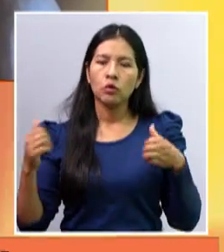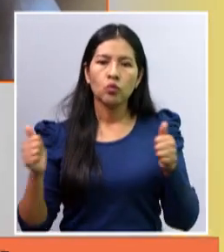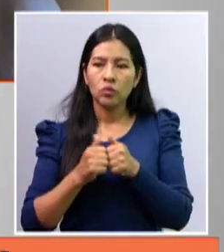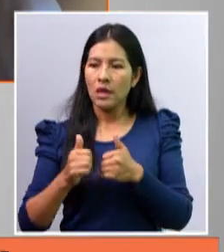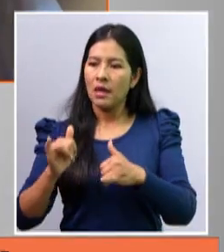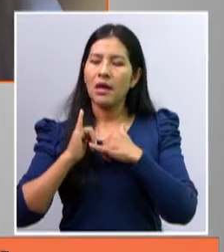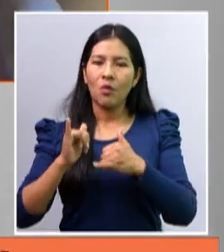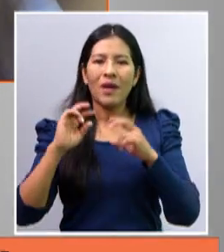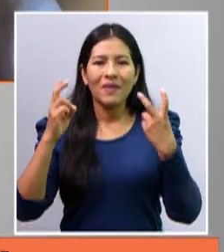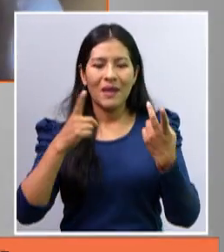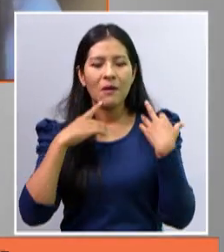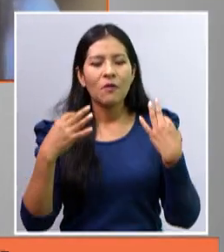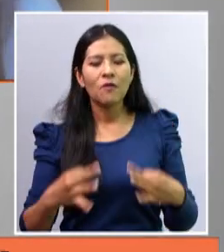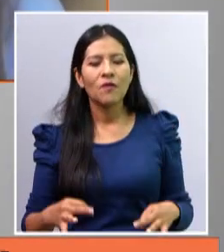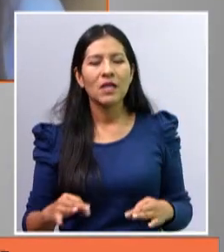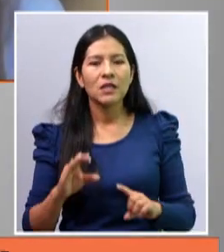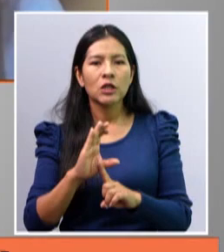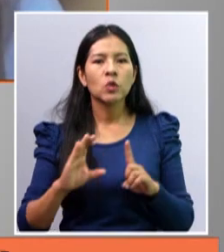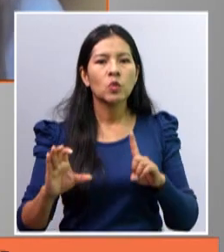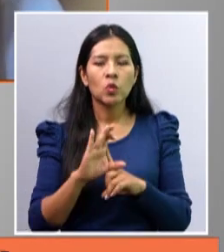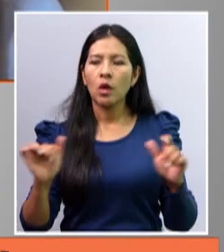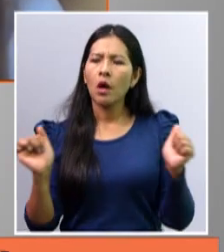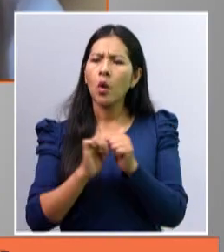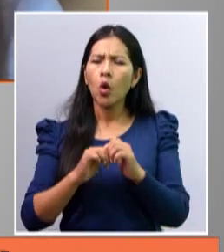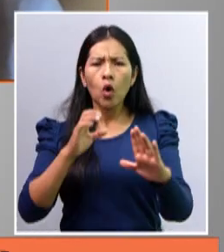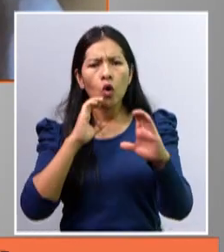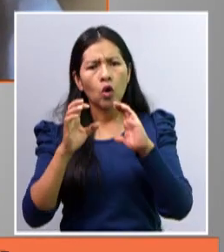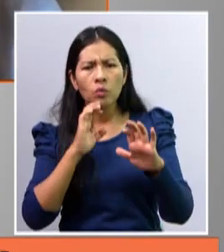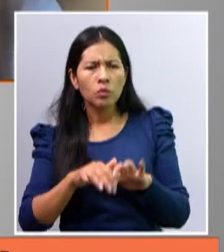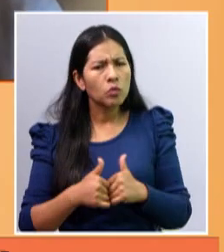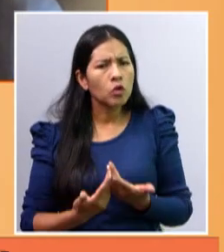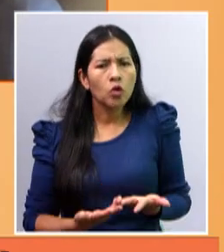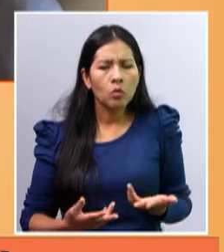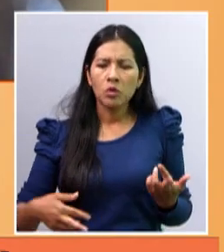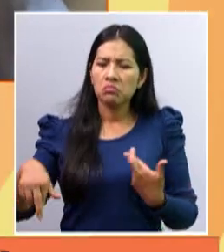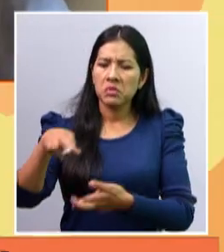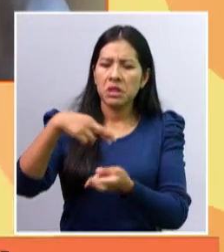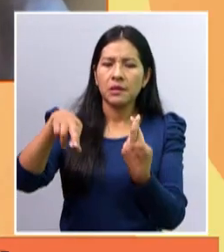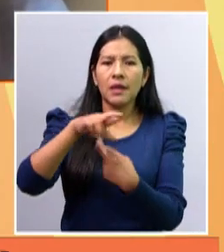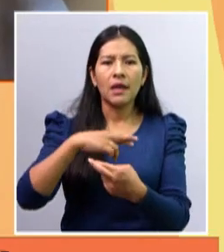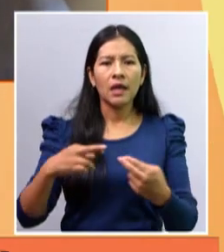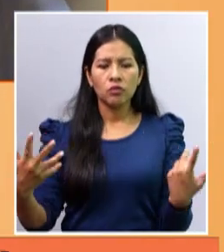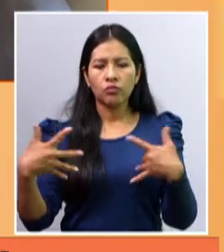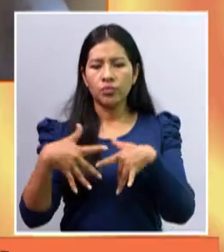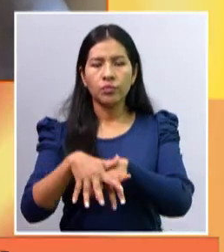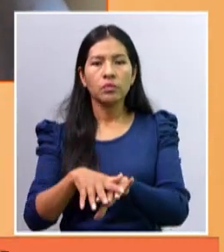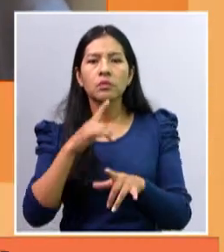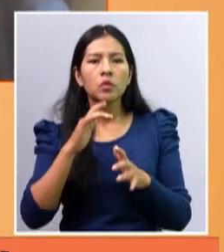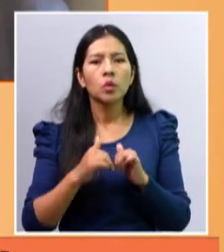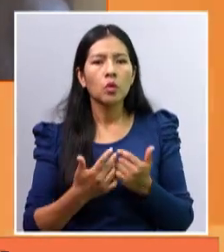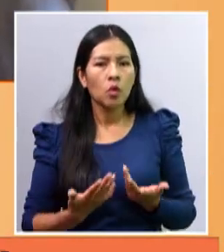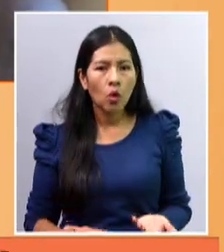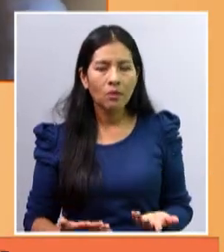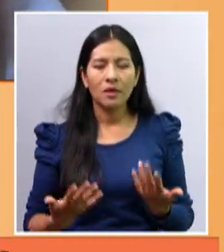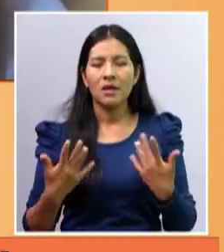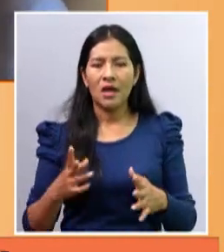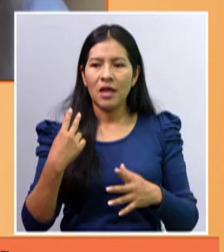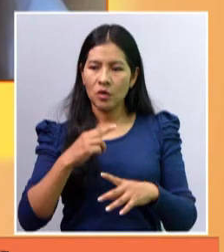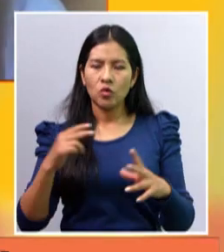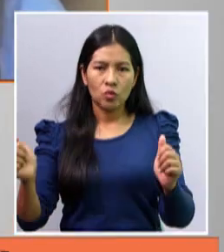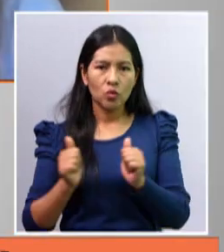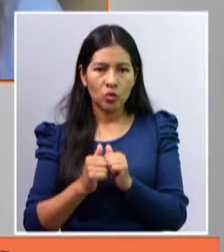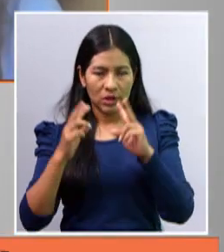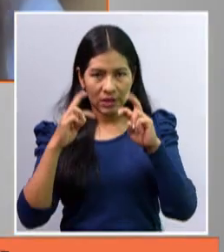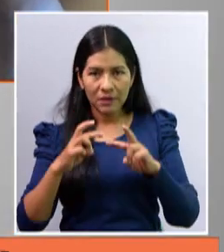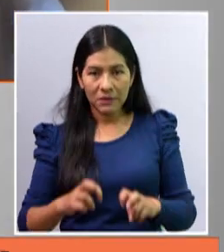del folclore y de la Y cómo afectan y cómo se interrelacionan uno con el otro en